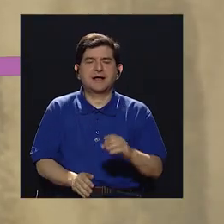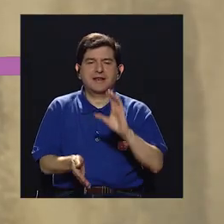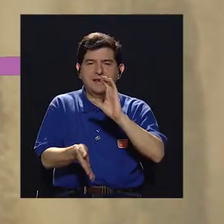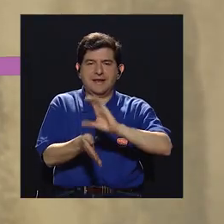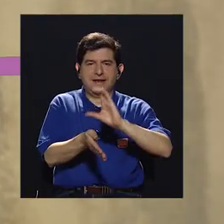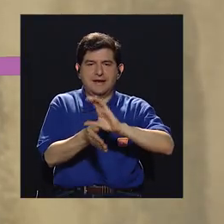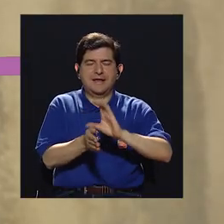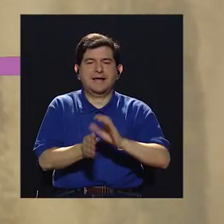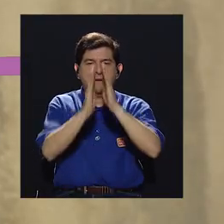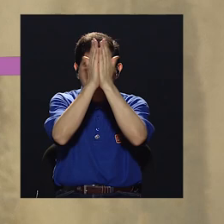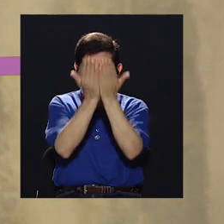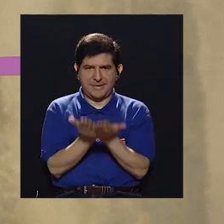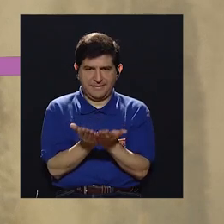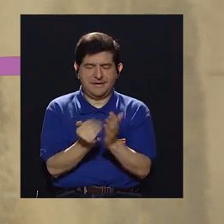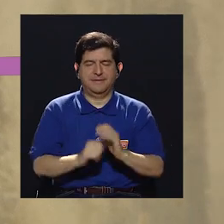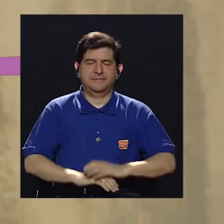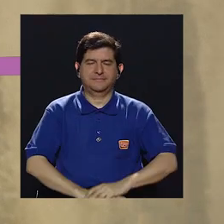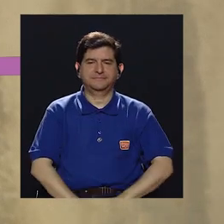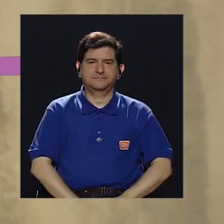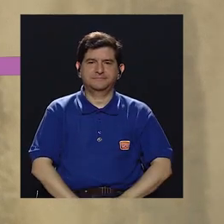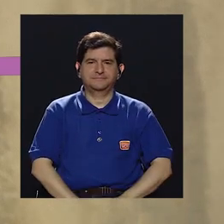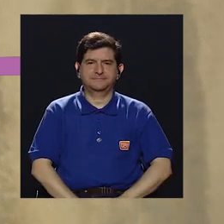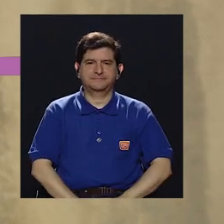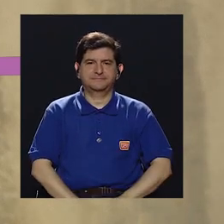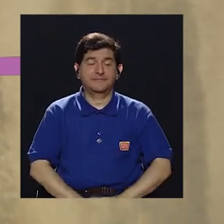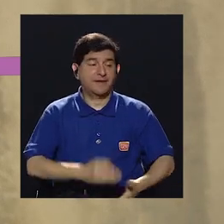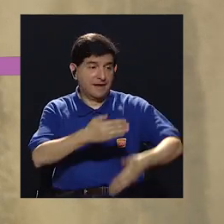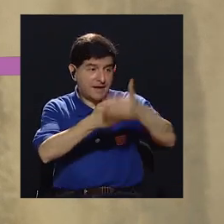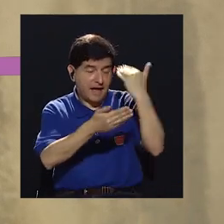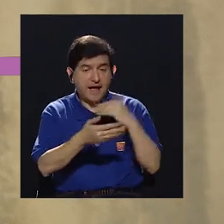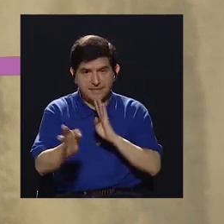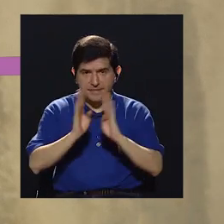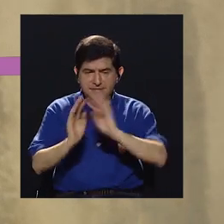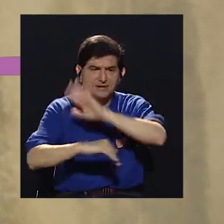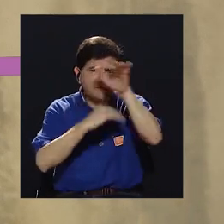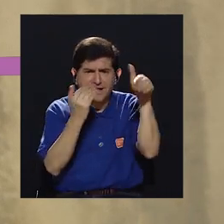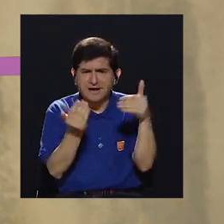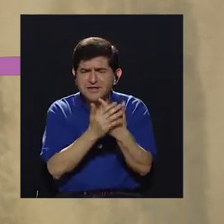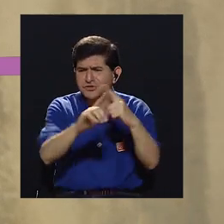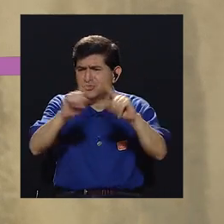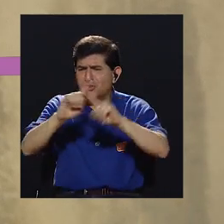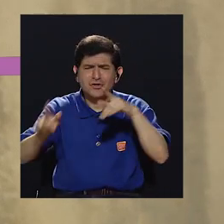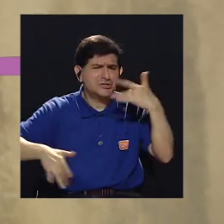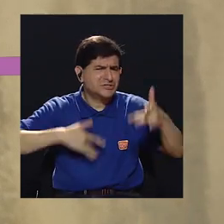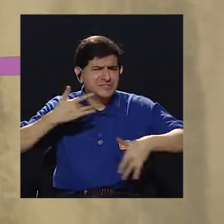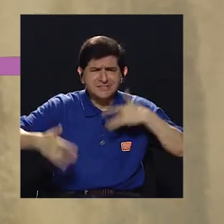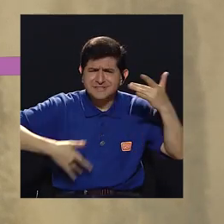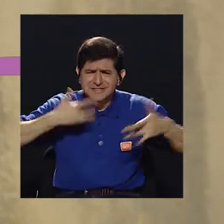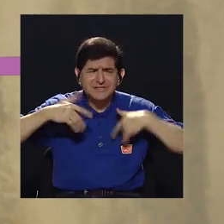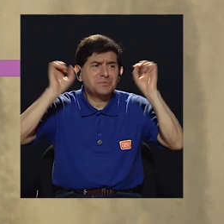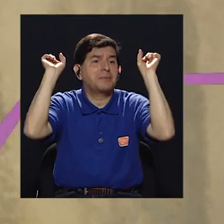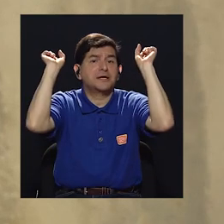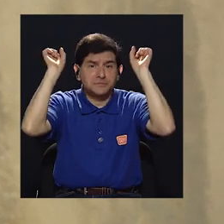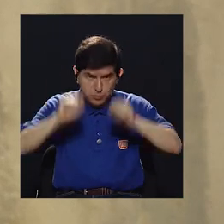Hospital Clínica Bíblica. Doctor, bueno, en el bloque pasado conversamos de todos esos síntomas